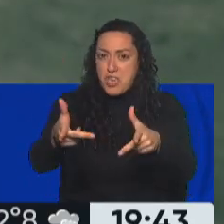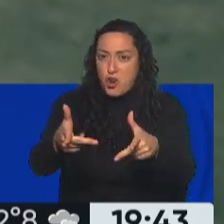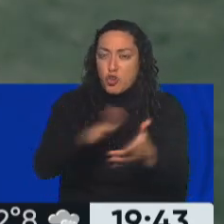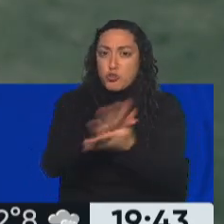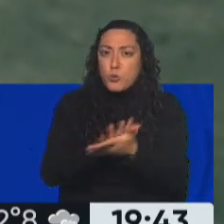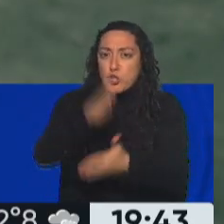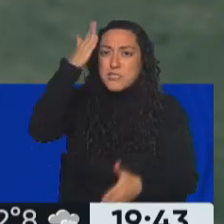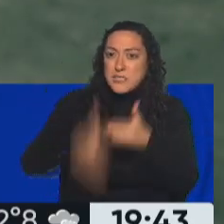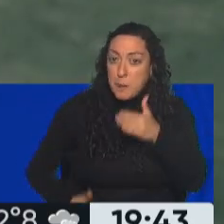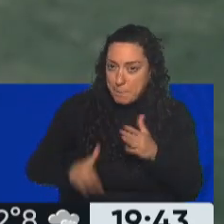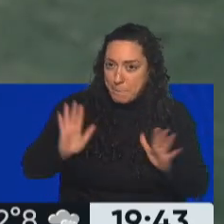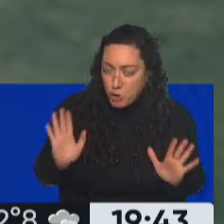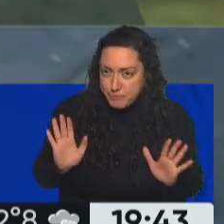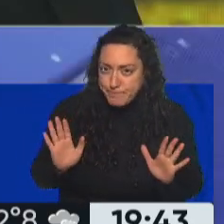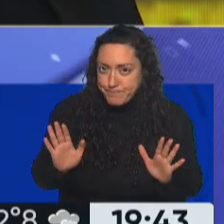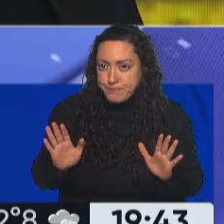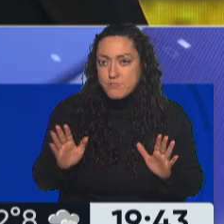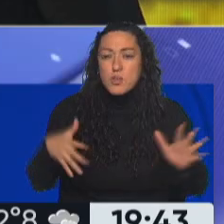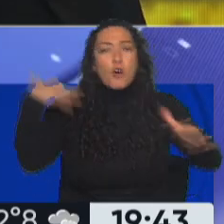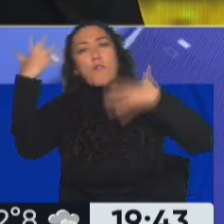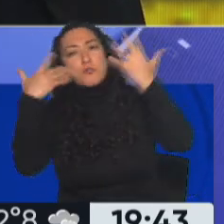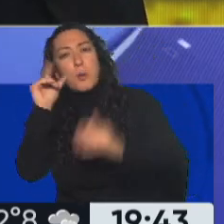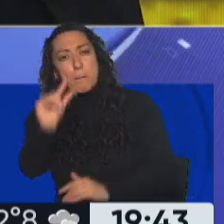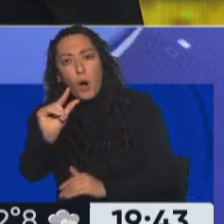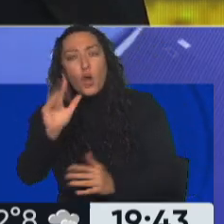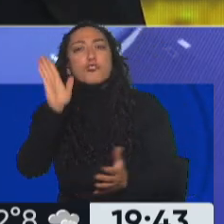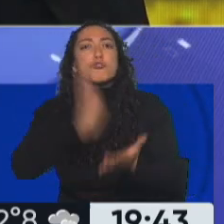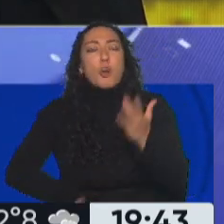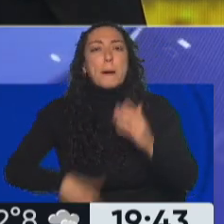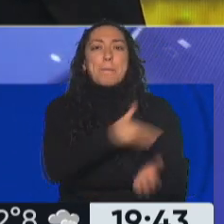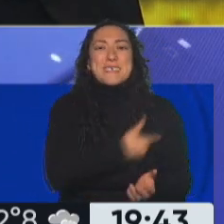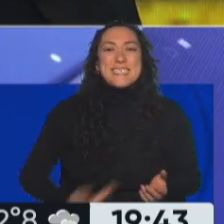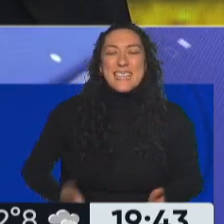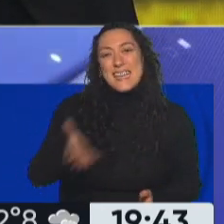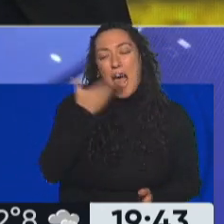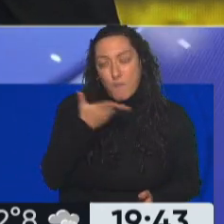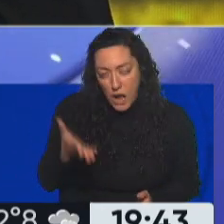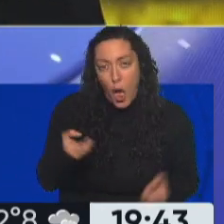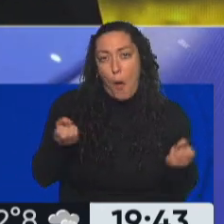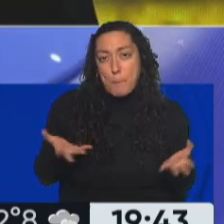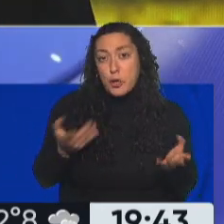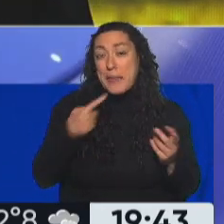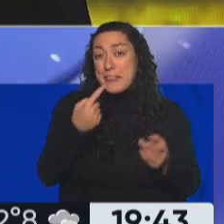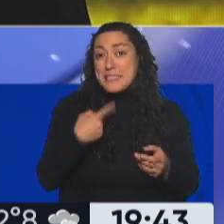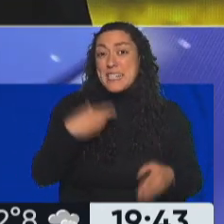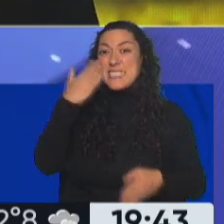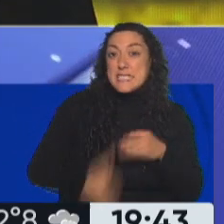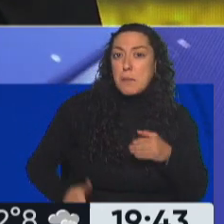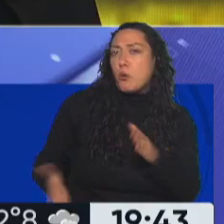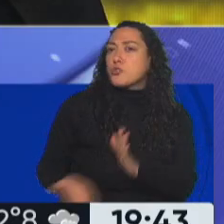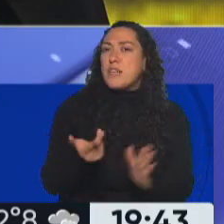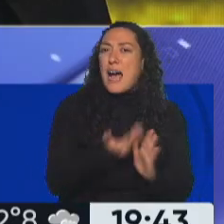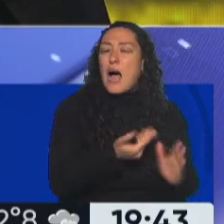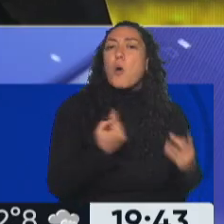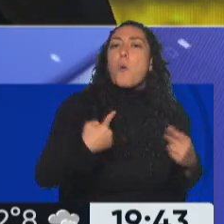del cepo. Hubo una cierta confusión sobre las declaraciones del presidente porque aseguró que se va a salir del cepo cuando la